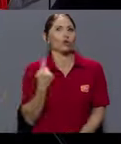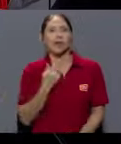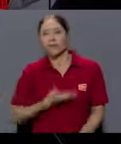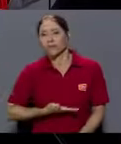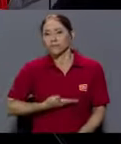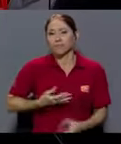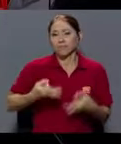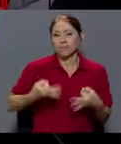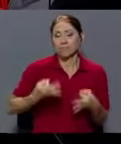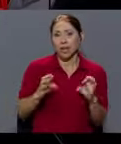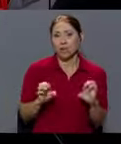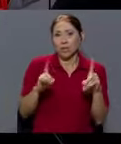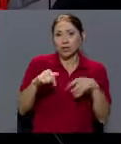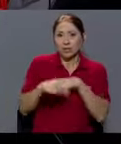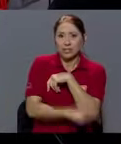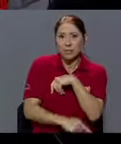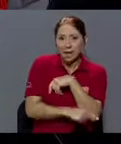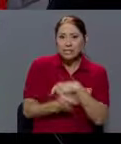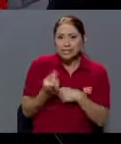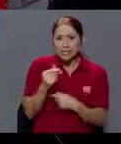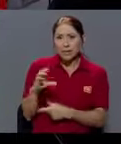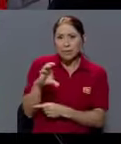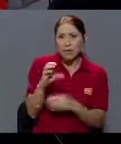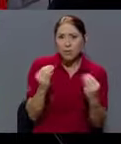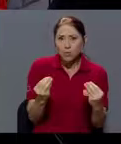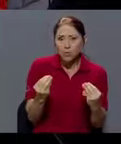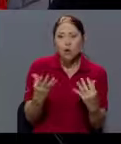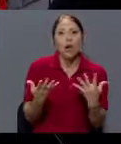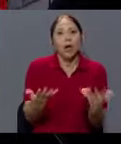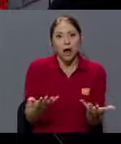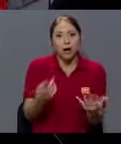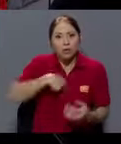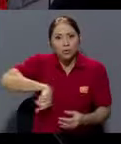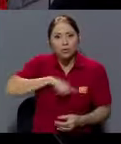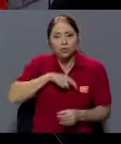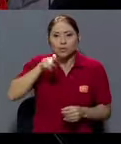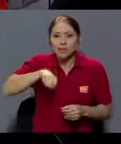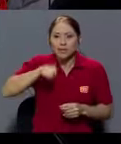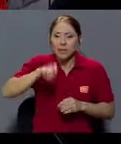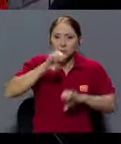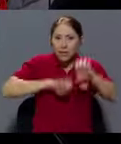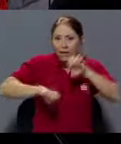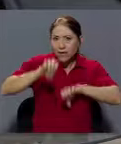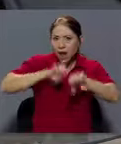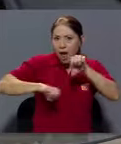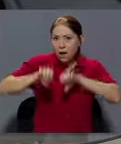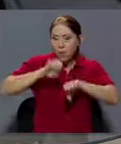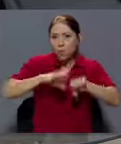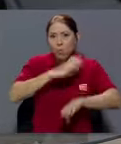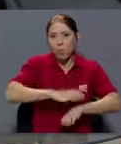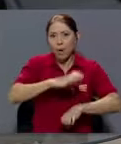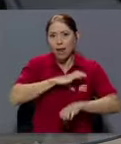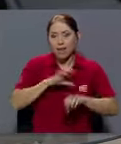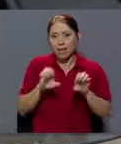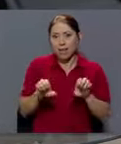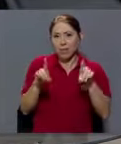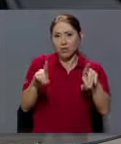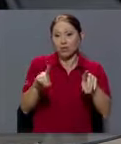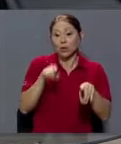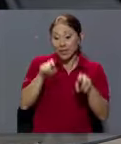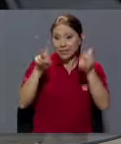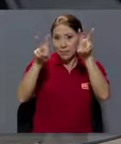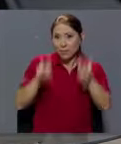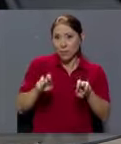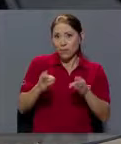educación de este país, que tanto se ha invertido, necesitamos también evaluar esa calidad de esta educación,